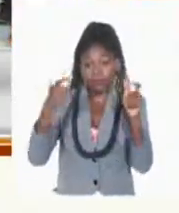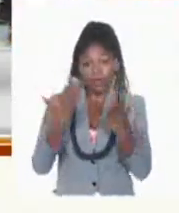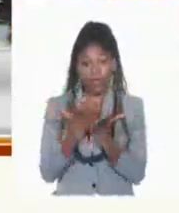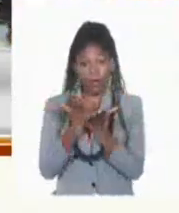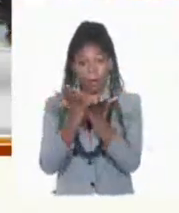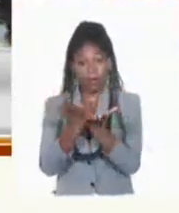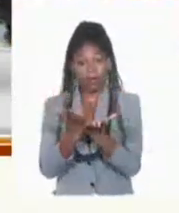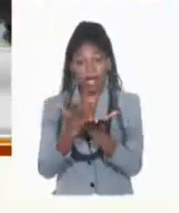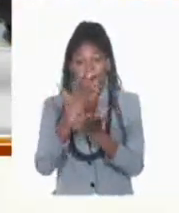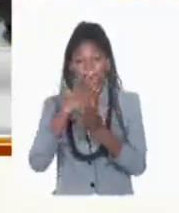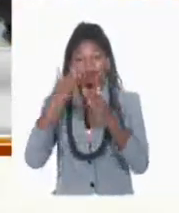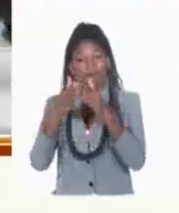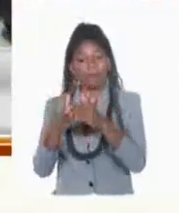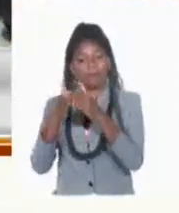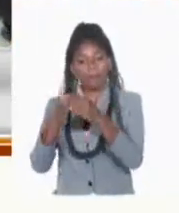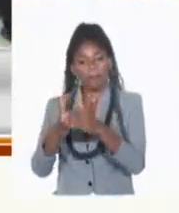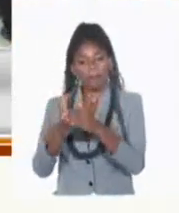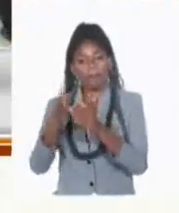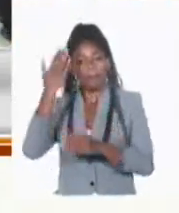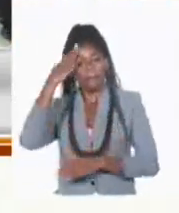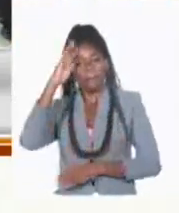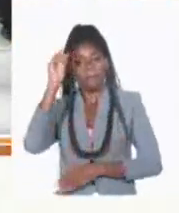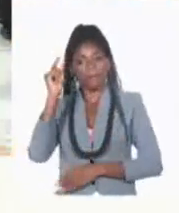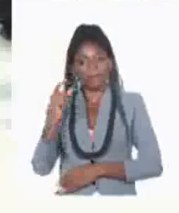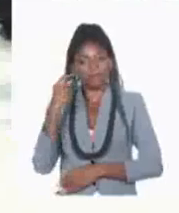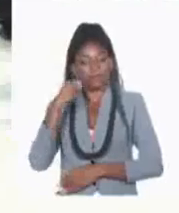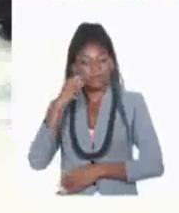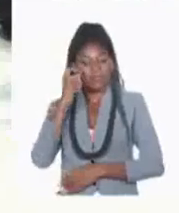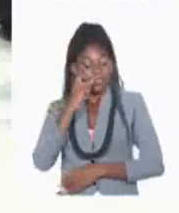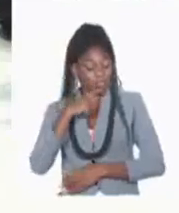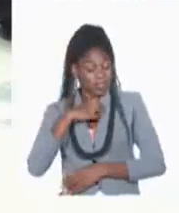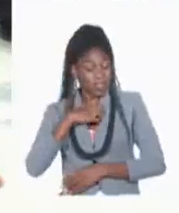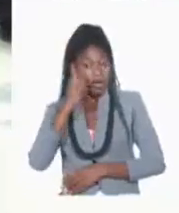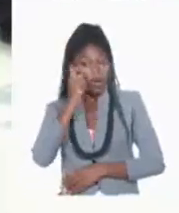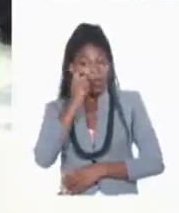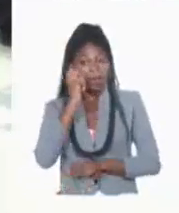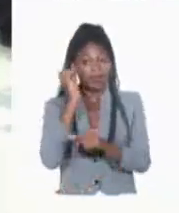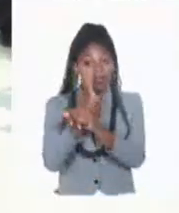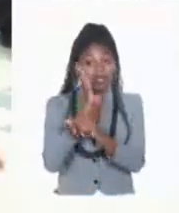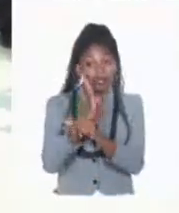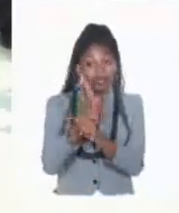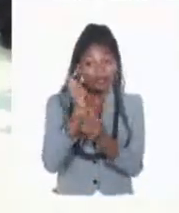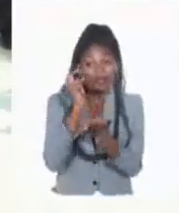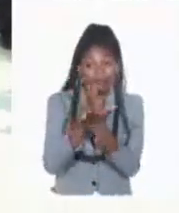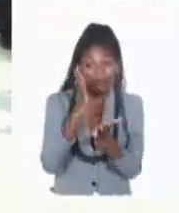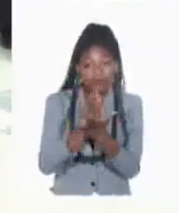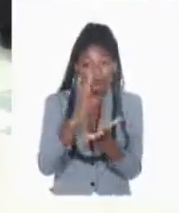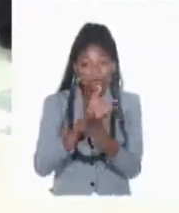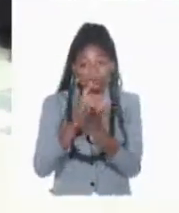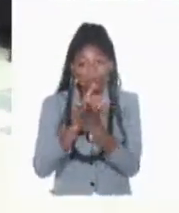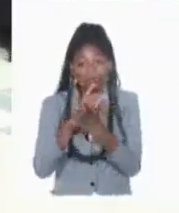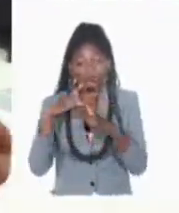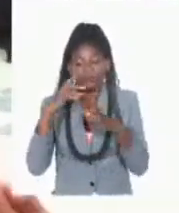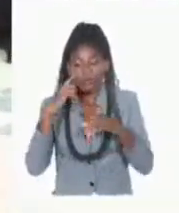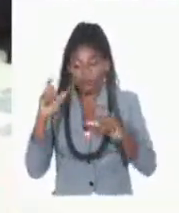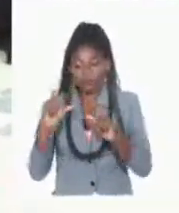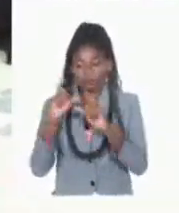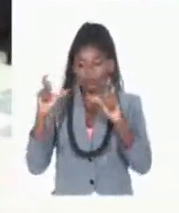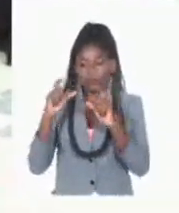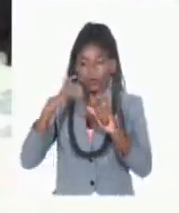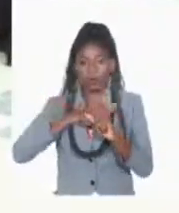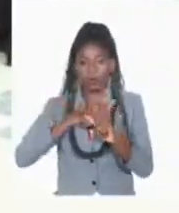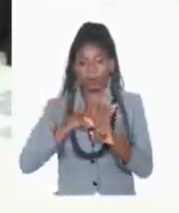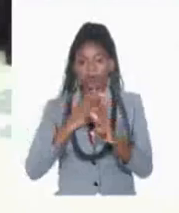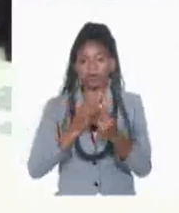los granmenses, es un regalo para los cubanos tener a un hombre que ha estudiado la técnica del clown, que le ha encontrado su propia poética y que la